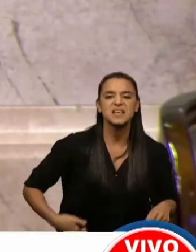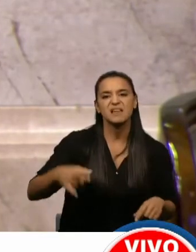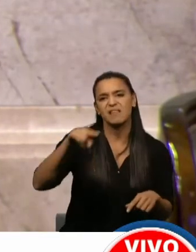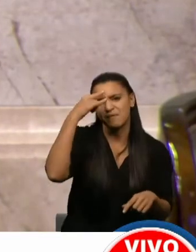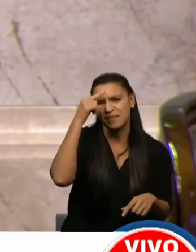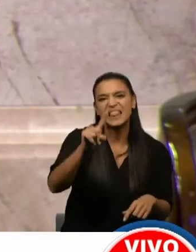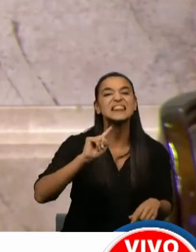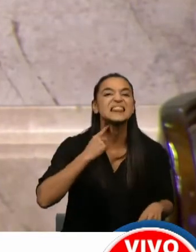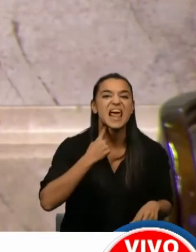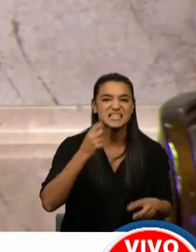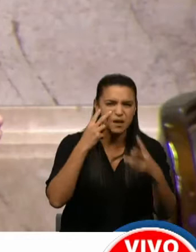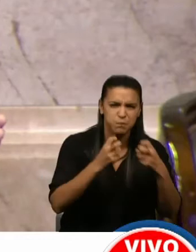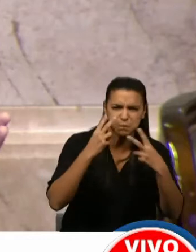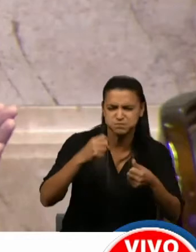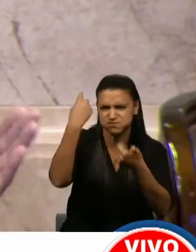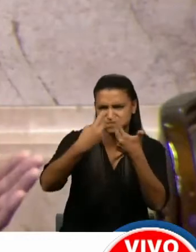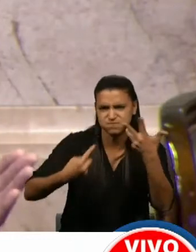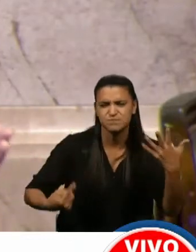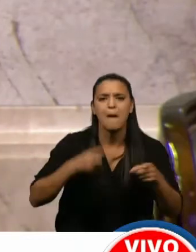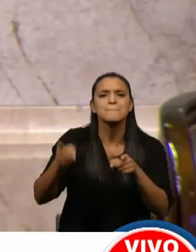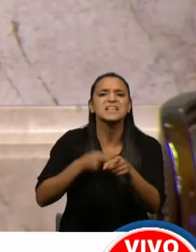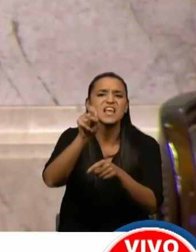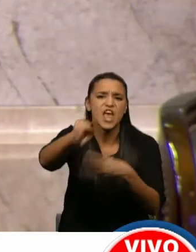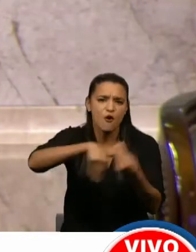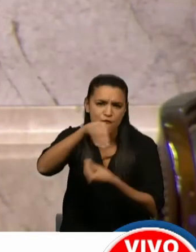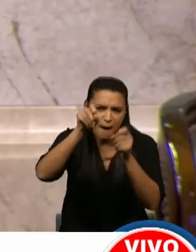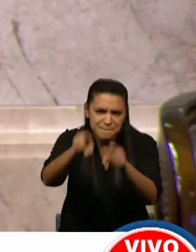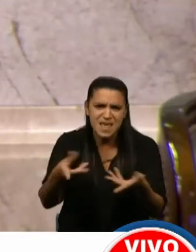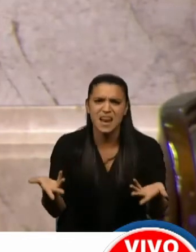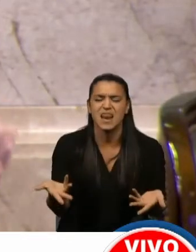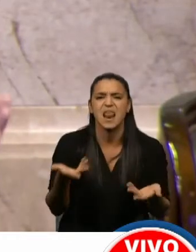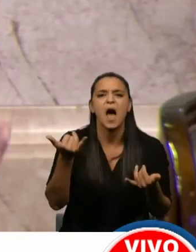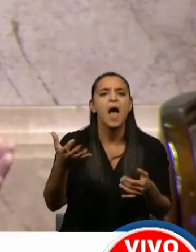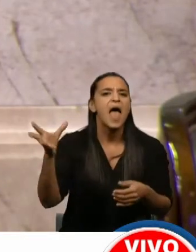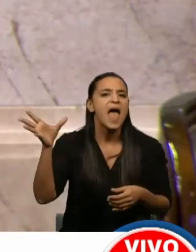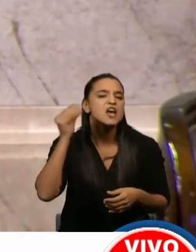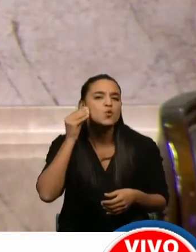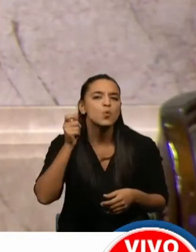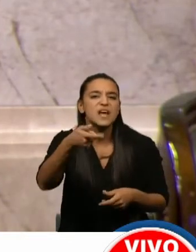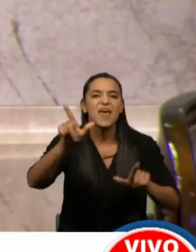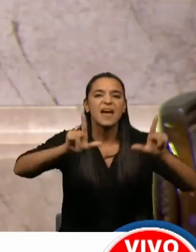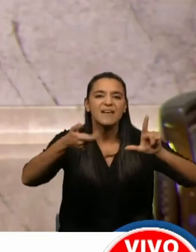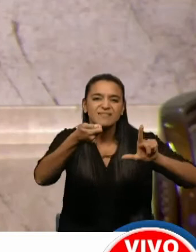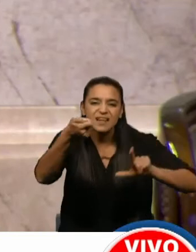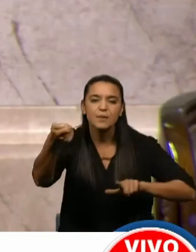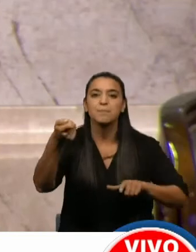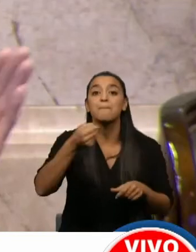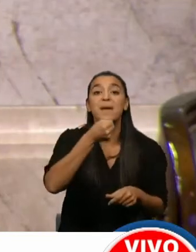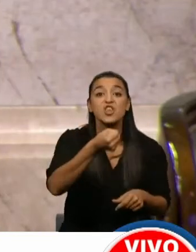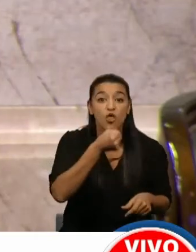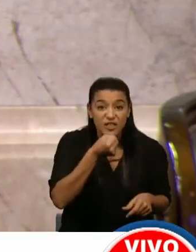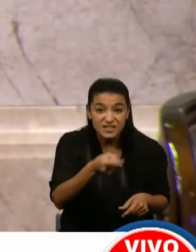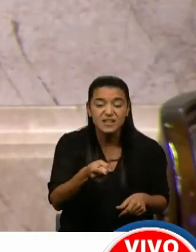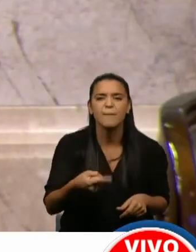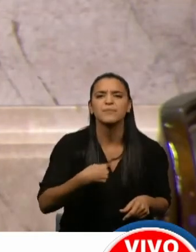13. Persiguieron a su familia. Llegaban escucha a los canales de televisión en manos de periodistas que